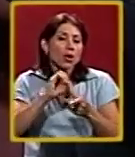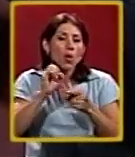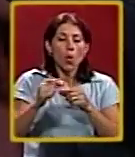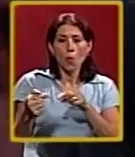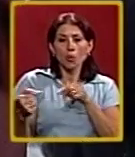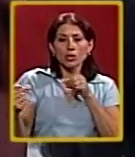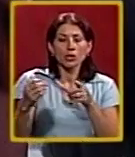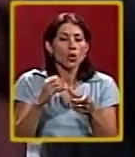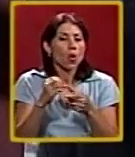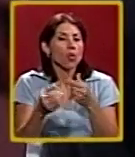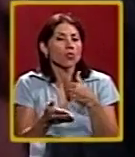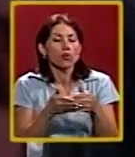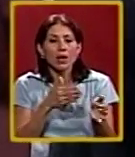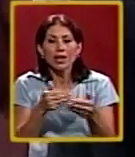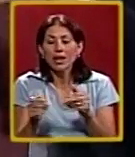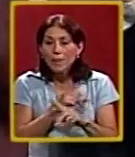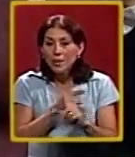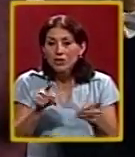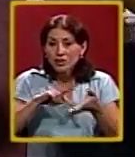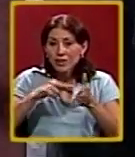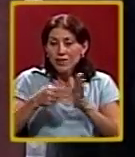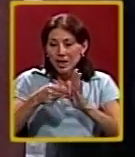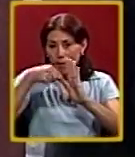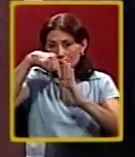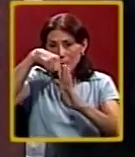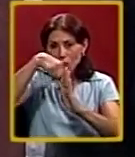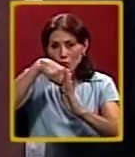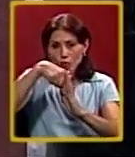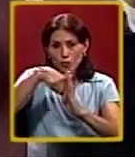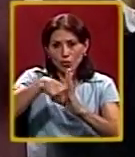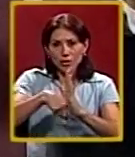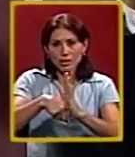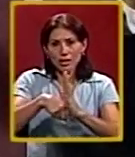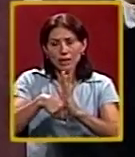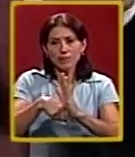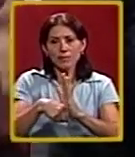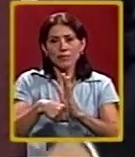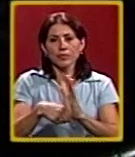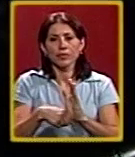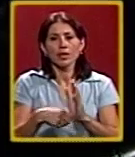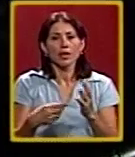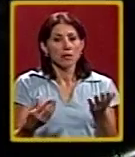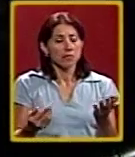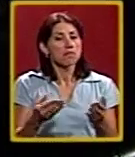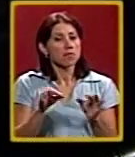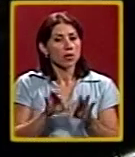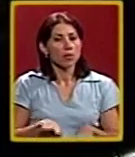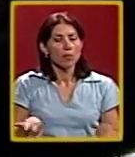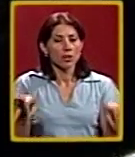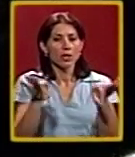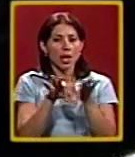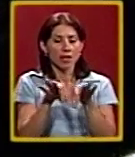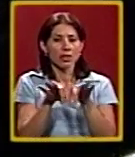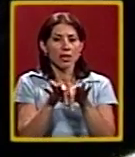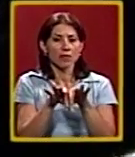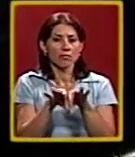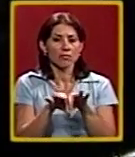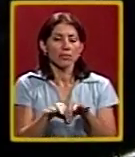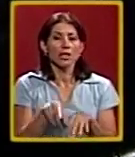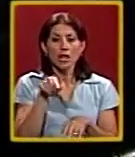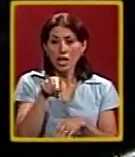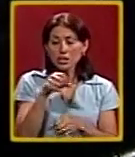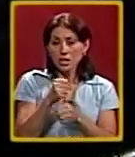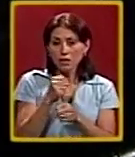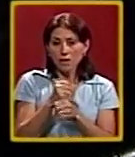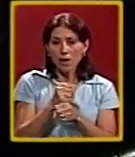ser algún otro, pero profundizar es eso, no es, y me parece muy importante, sí. y el papel está ahí.